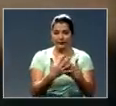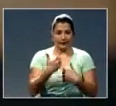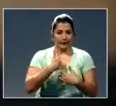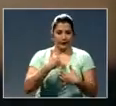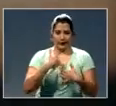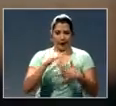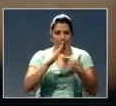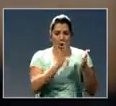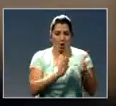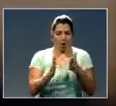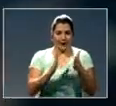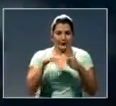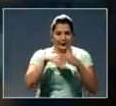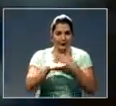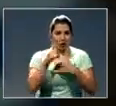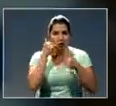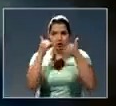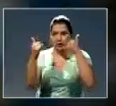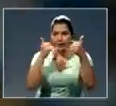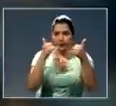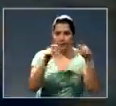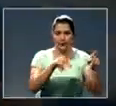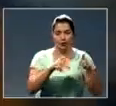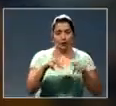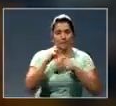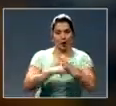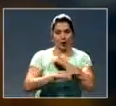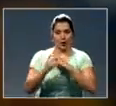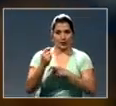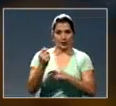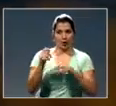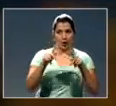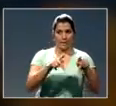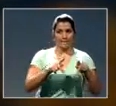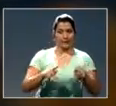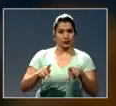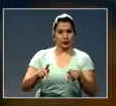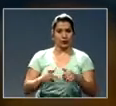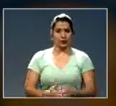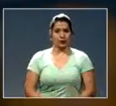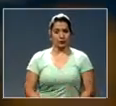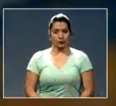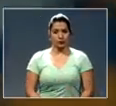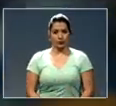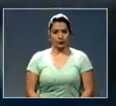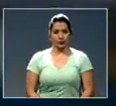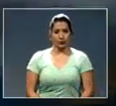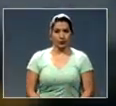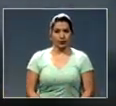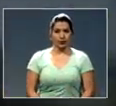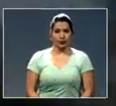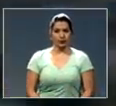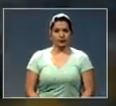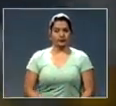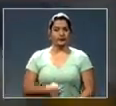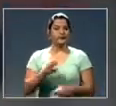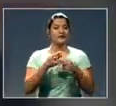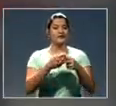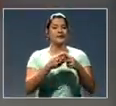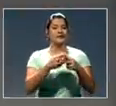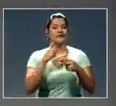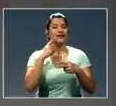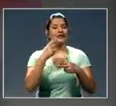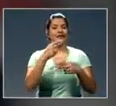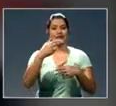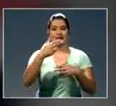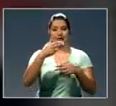llamadas para estafar a la gente. Sí, aquí tenemos al Chapulincito, saludos Chapulincito, El Chapulincito ahí robando,